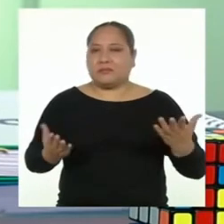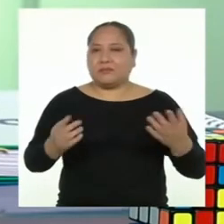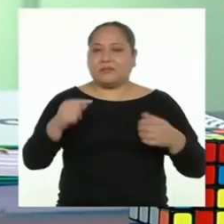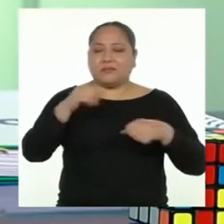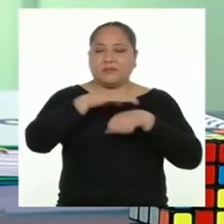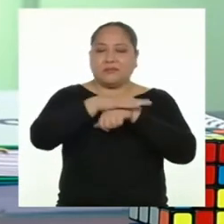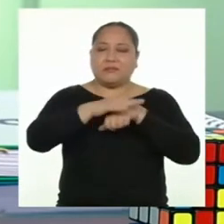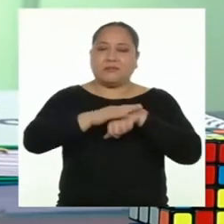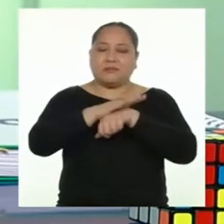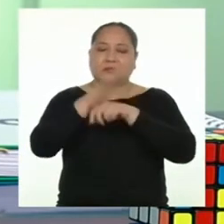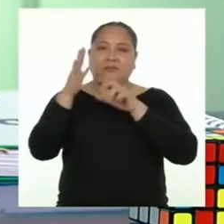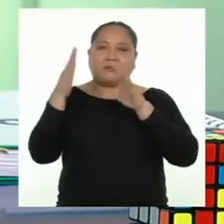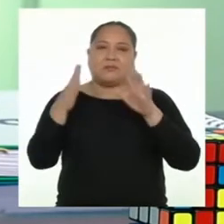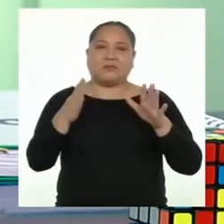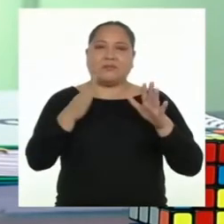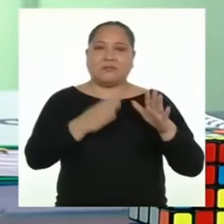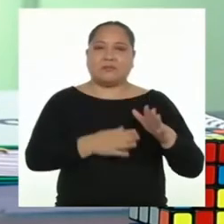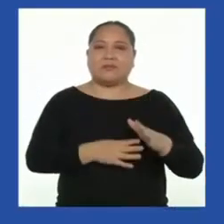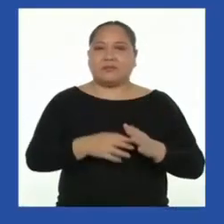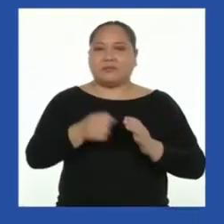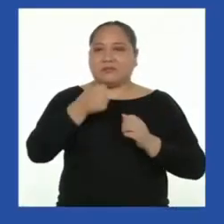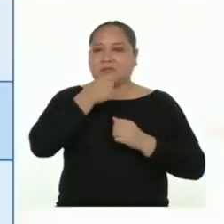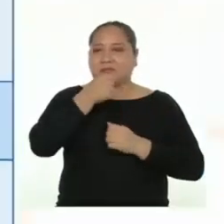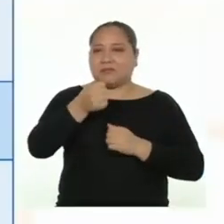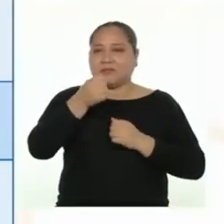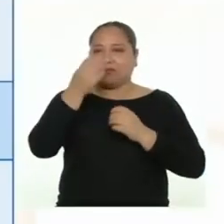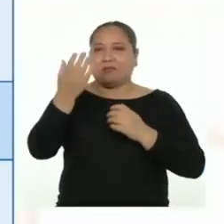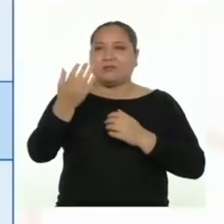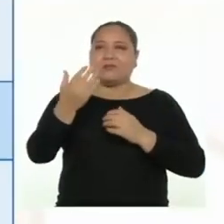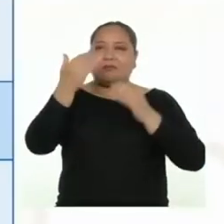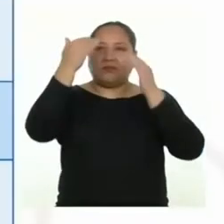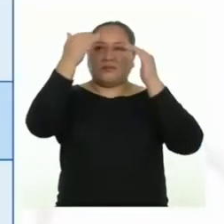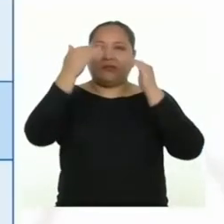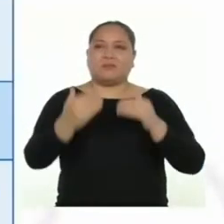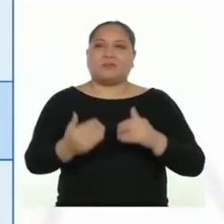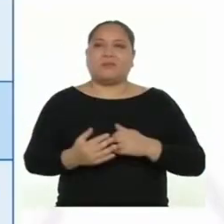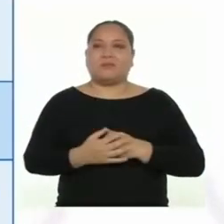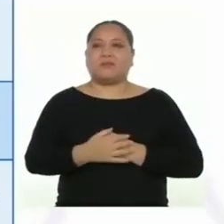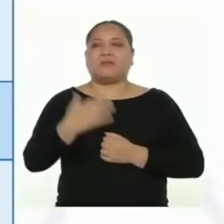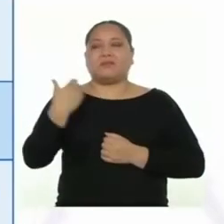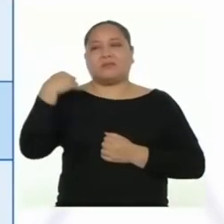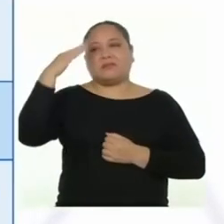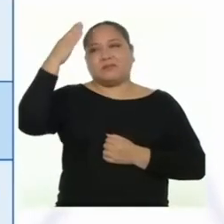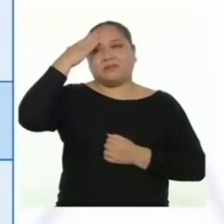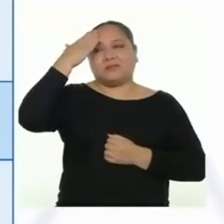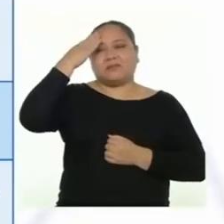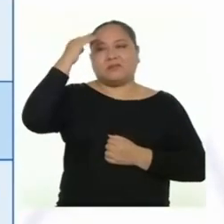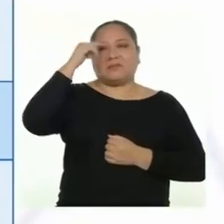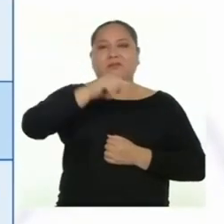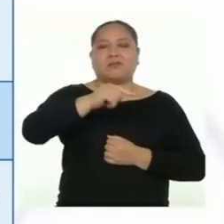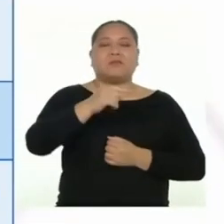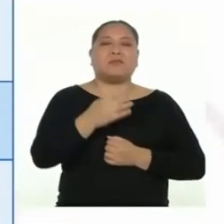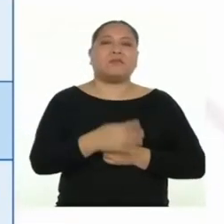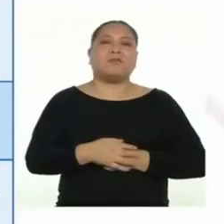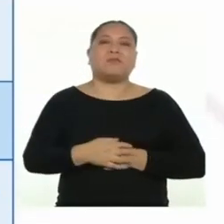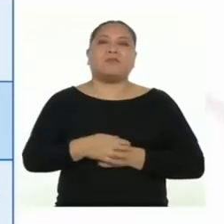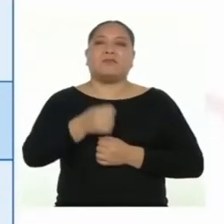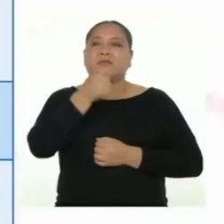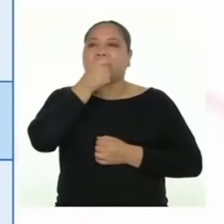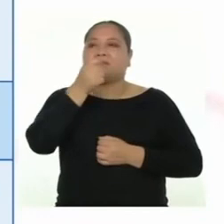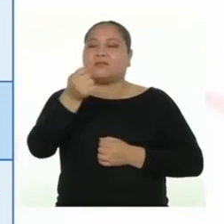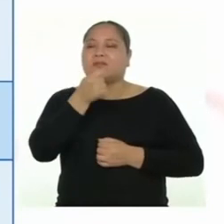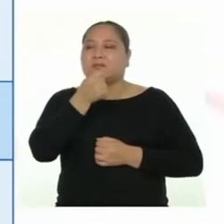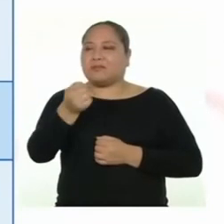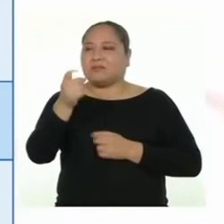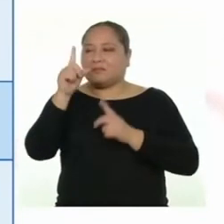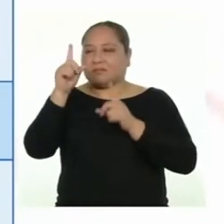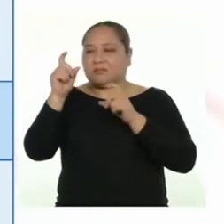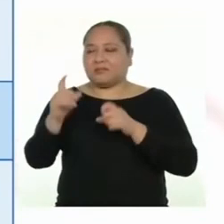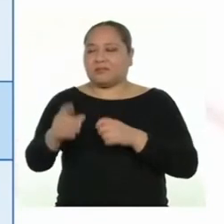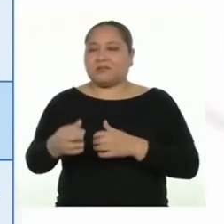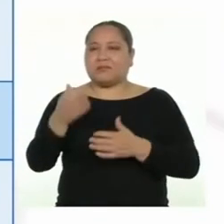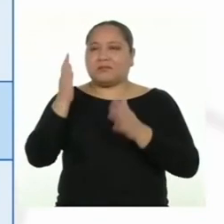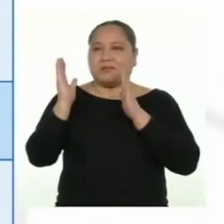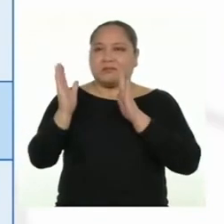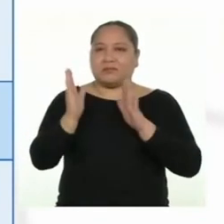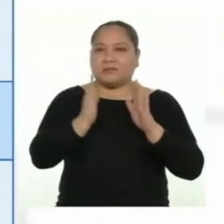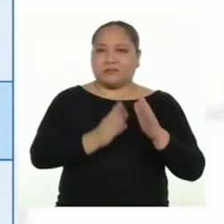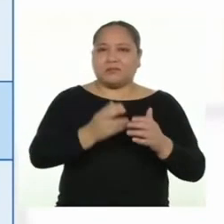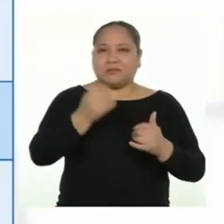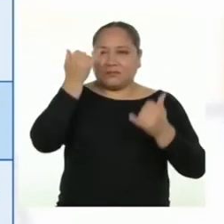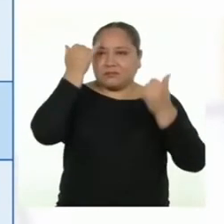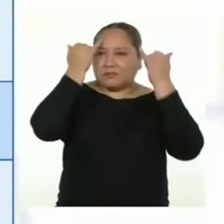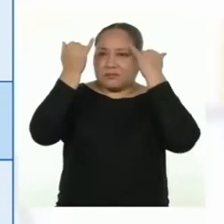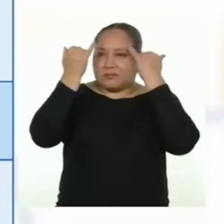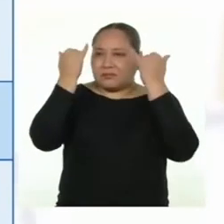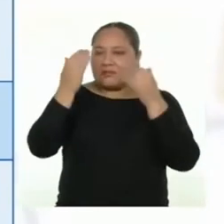Entonces, el plan de entrevista quedaría así. Ahora ya sabemos qué es una entrevista, cómo se organiza, cuáles son